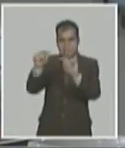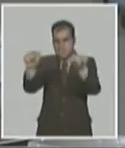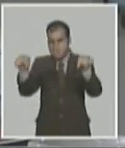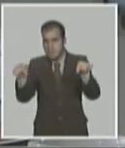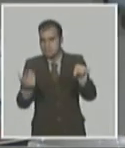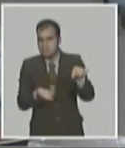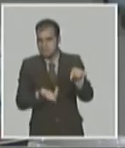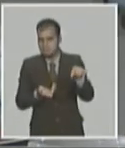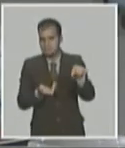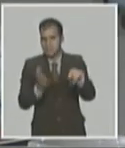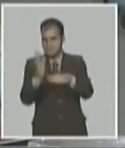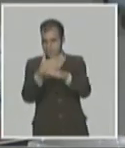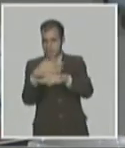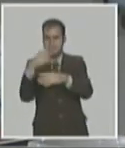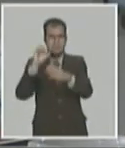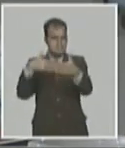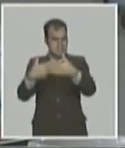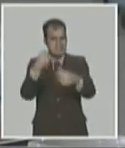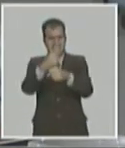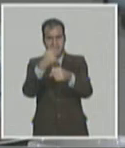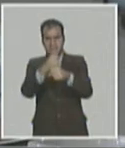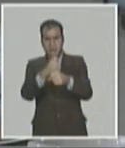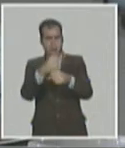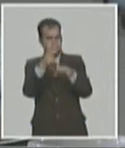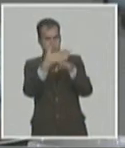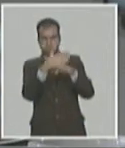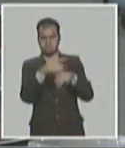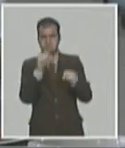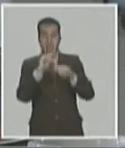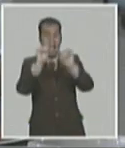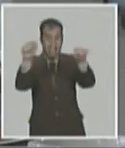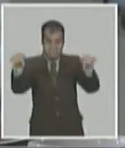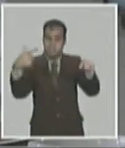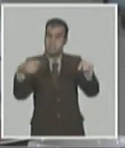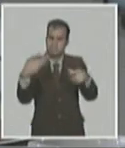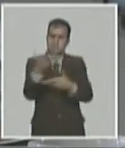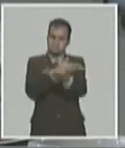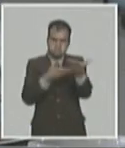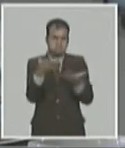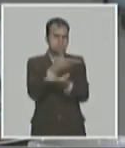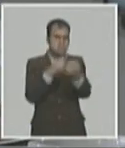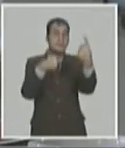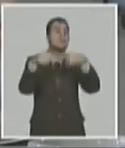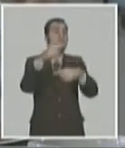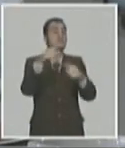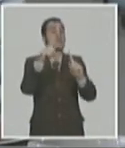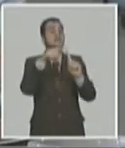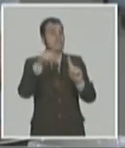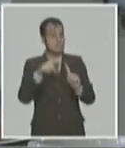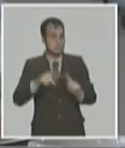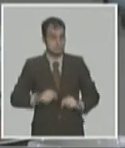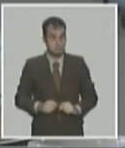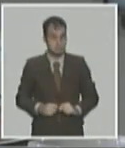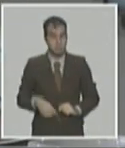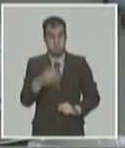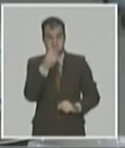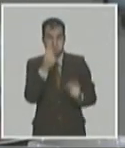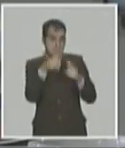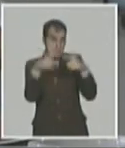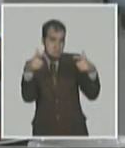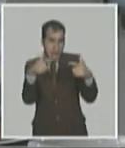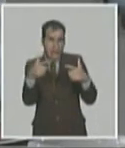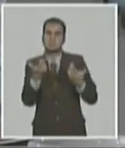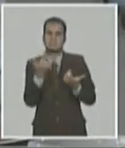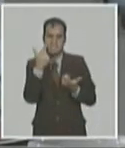cambio también está que el núcleo pueda estar discutiendo las principales cuestiones, que incremente su combatividad, que